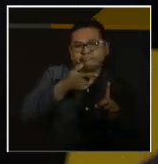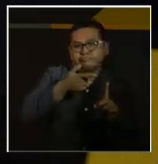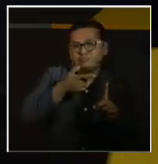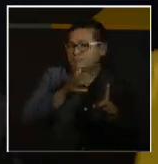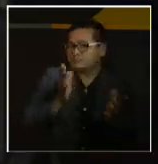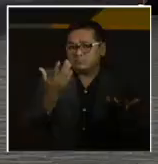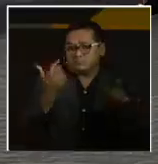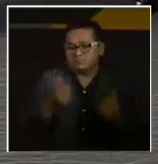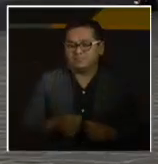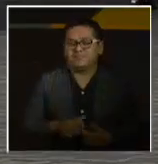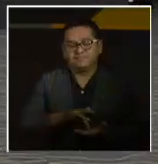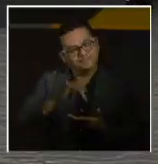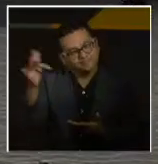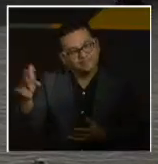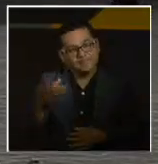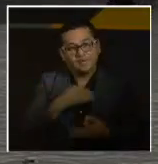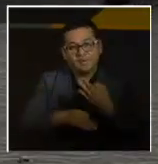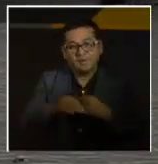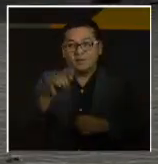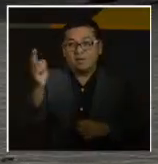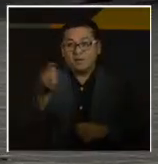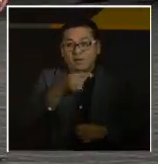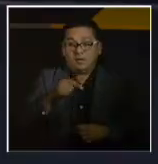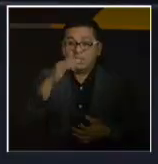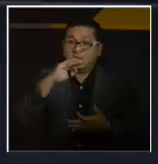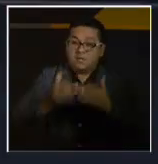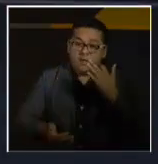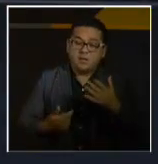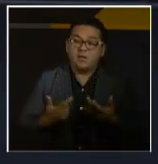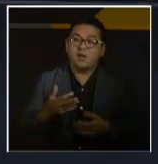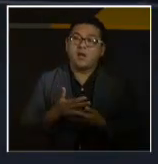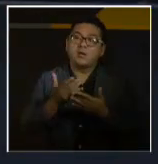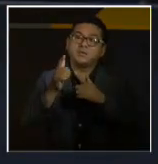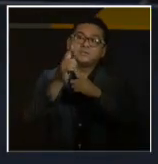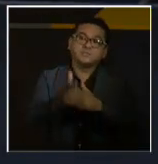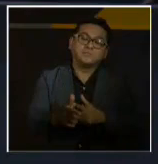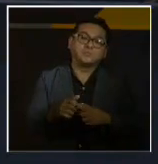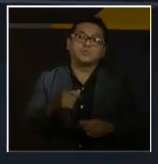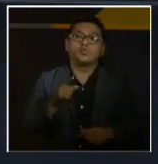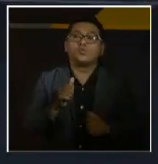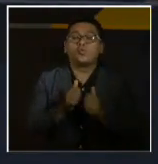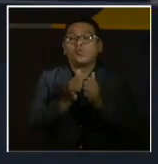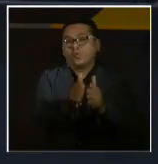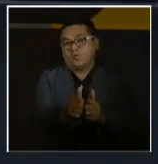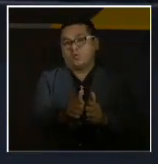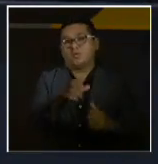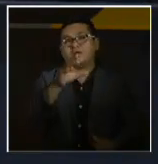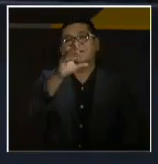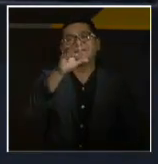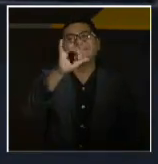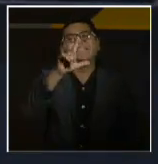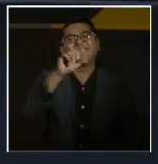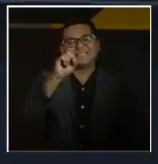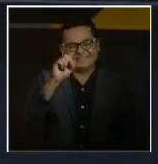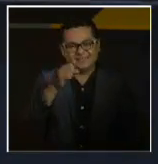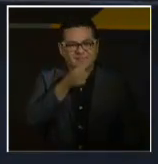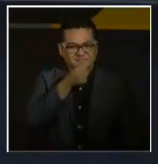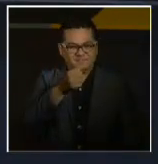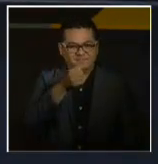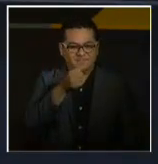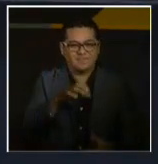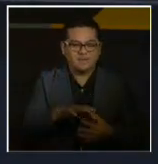Gracias. Muchas gracias, candidato. Termina esta ronda y continuamos contigo, Sisi, para este